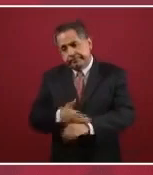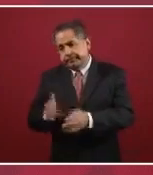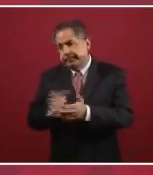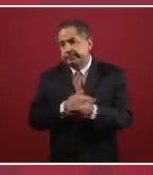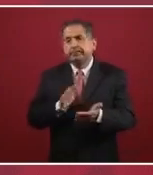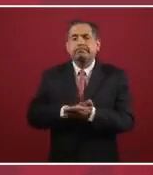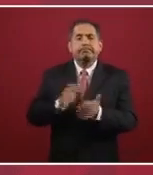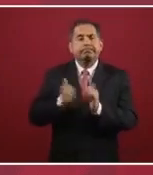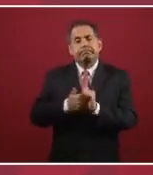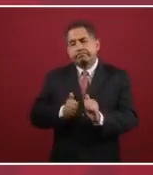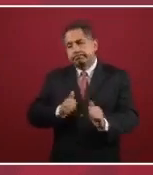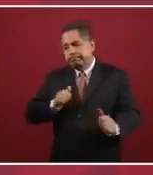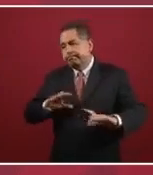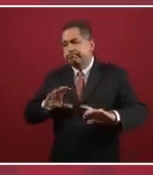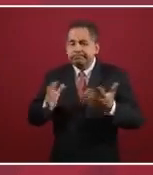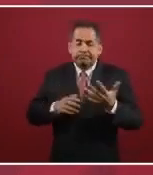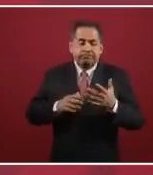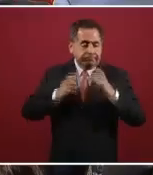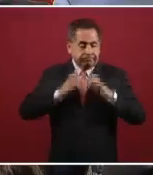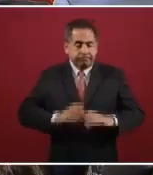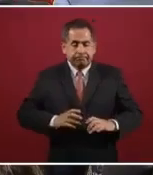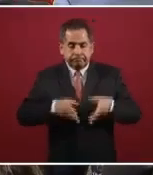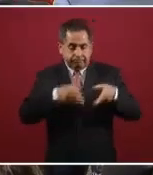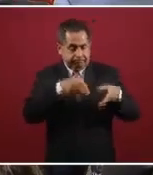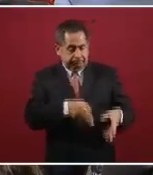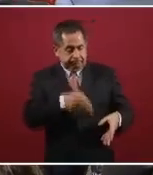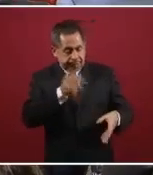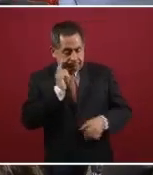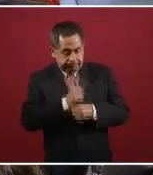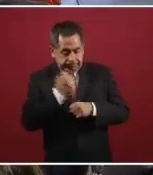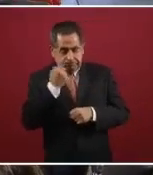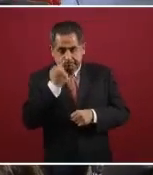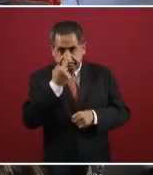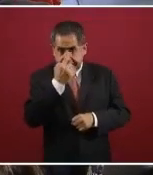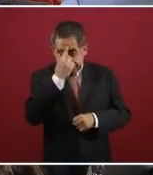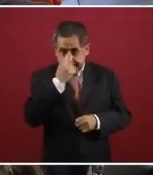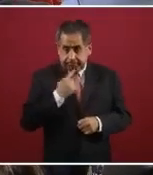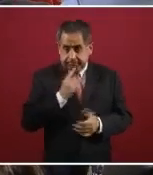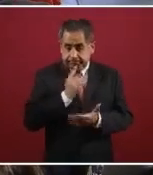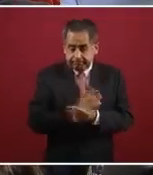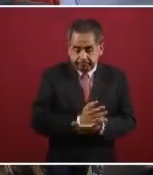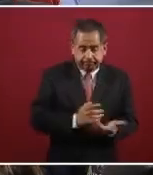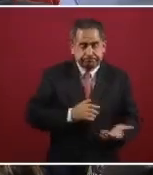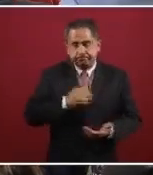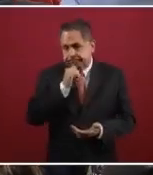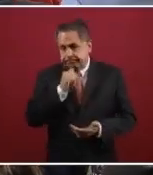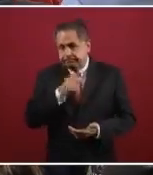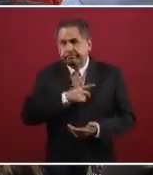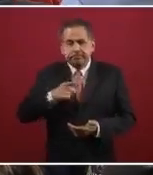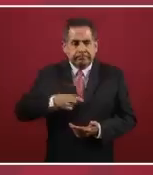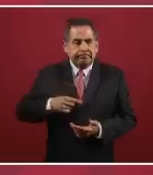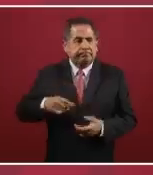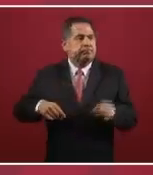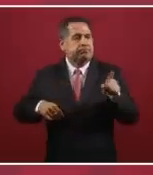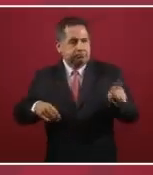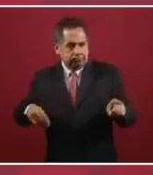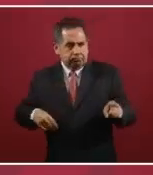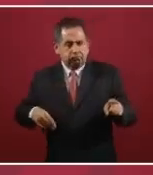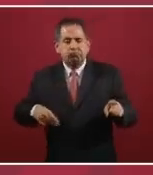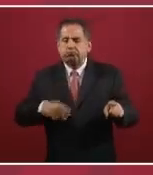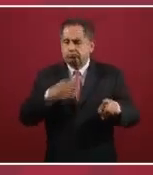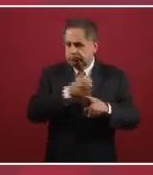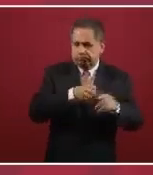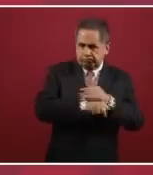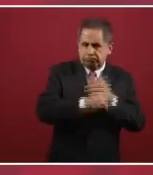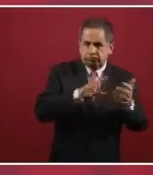rezago enorme que hay en materia de identificación forense, porque lo importante, además de conocer la verdad, hacer justicia, es que